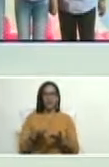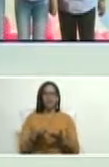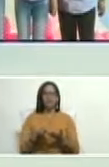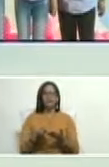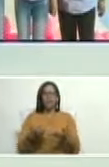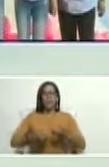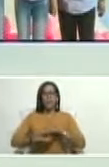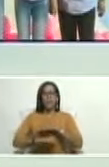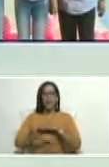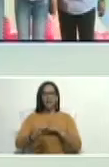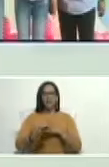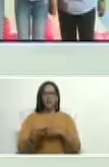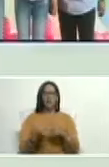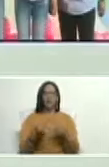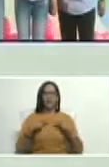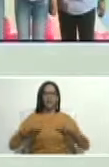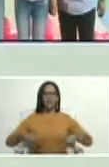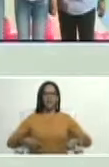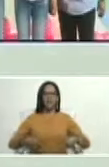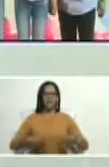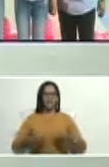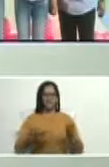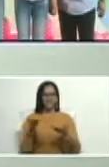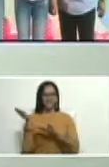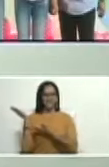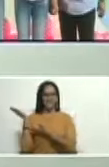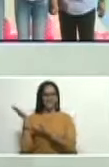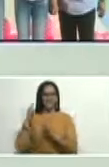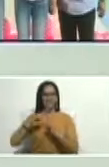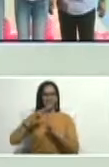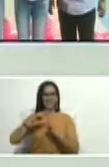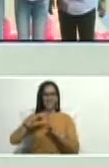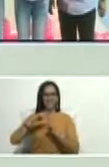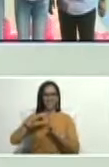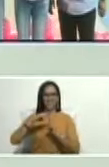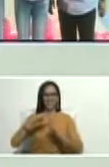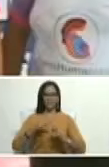parto humanizado. ¡Adelante, Táchira!